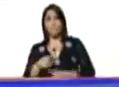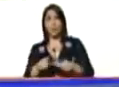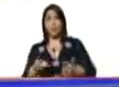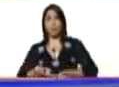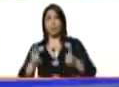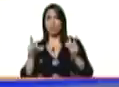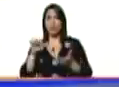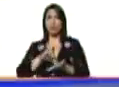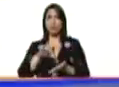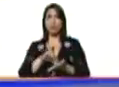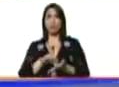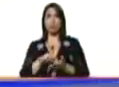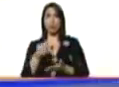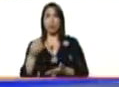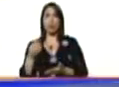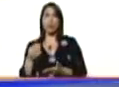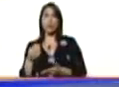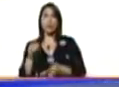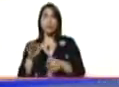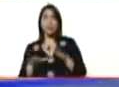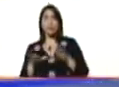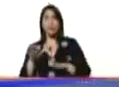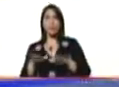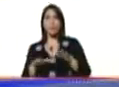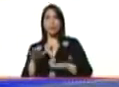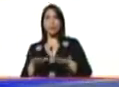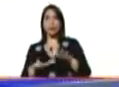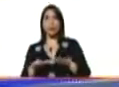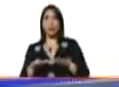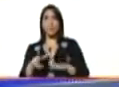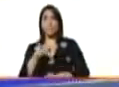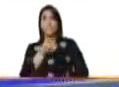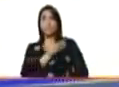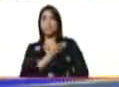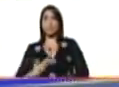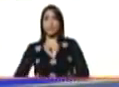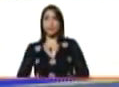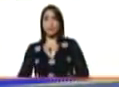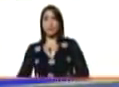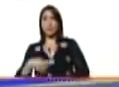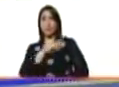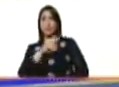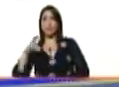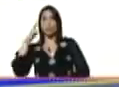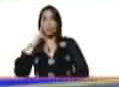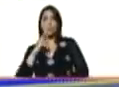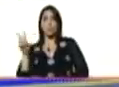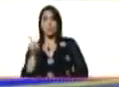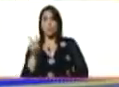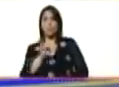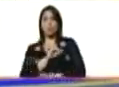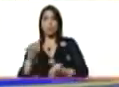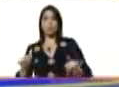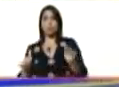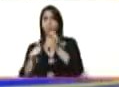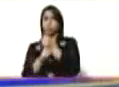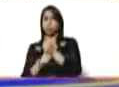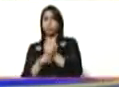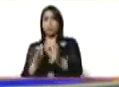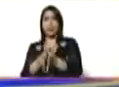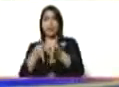este centro va a depender de la Vicepresidencia de la República Bolivariana de Venezuela. Ya le conseguimos tremendo